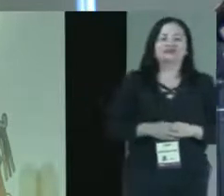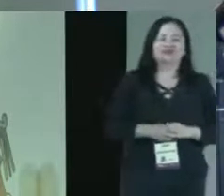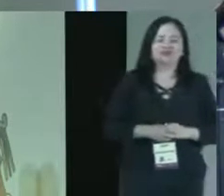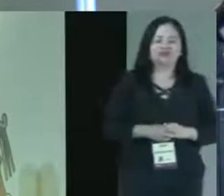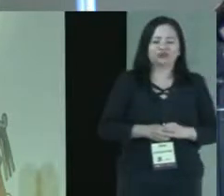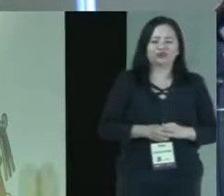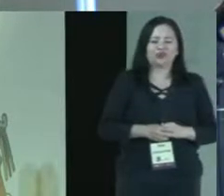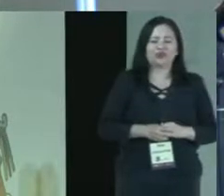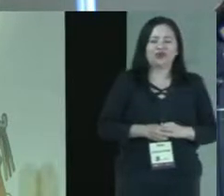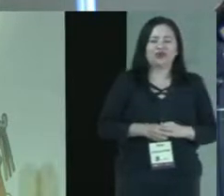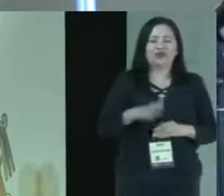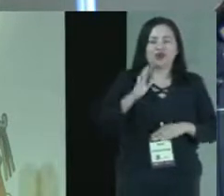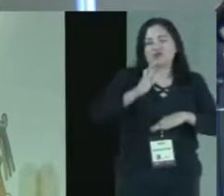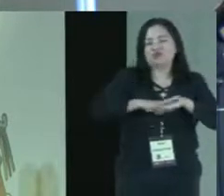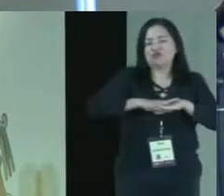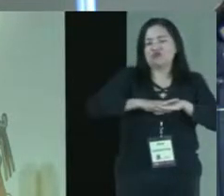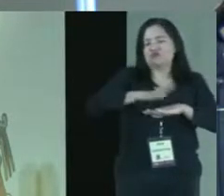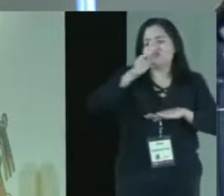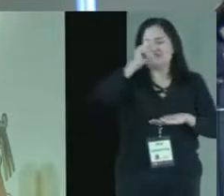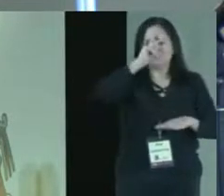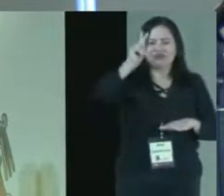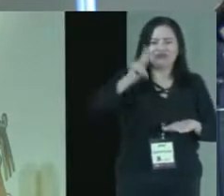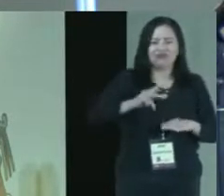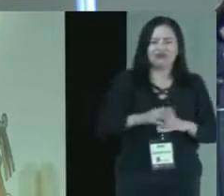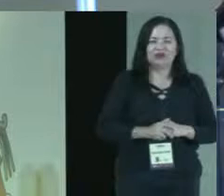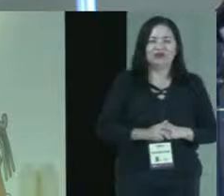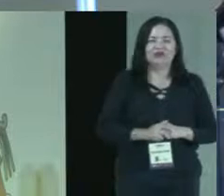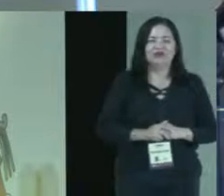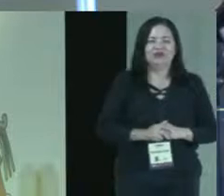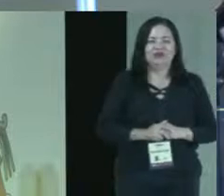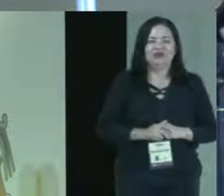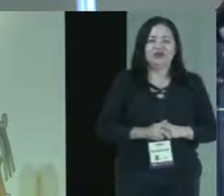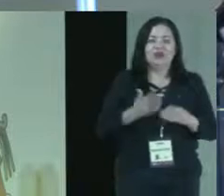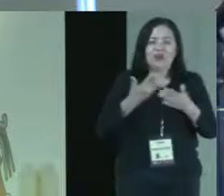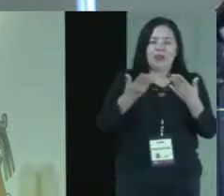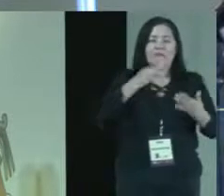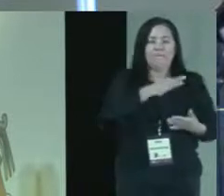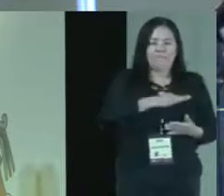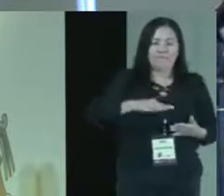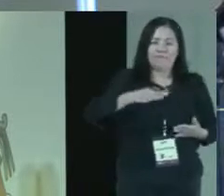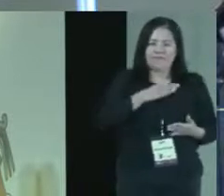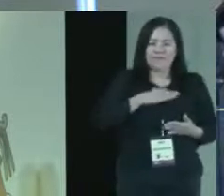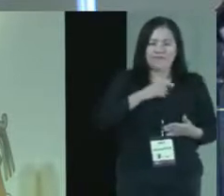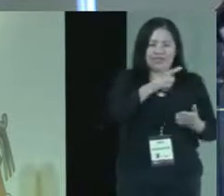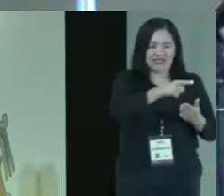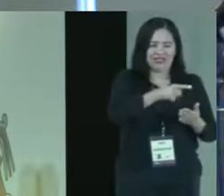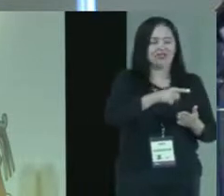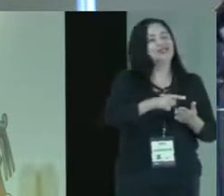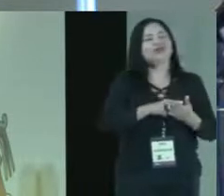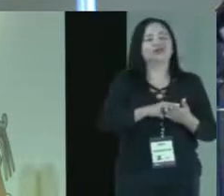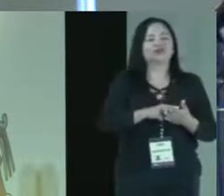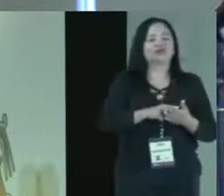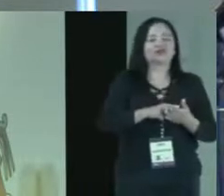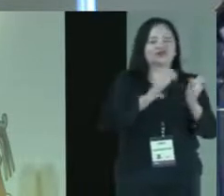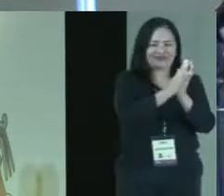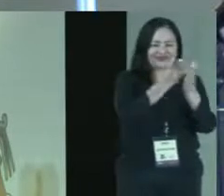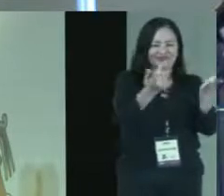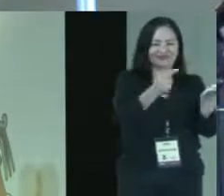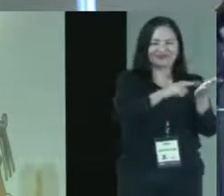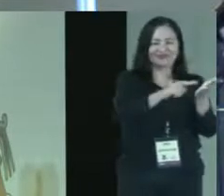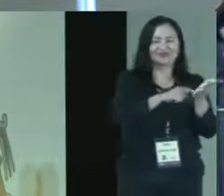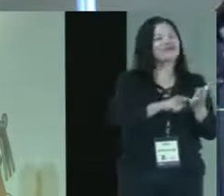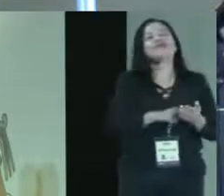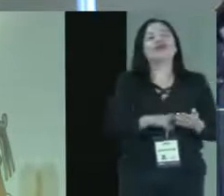incluso exponenciales a otros. Felicito al maestro Saúl Escobar por este libro maravilloso que nos